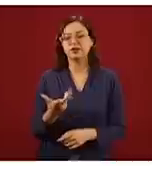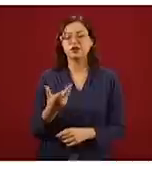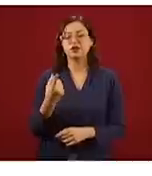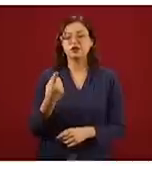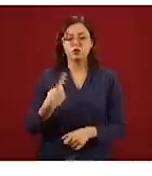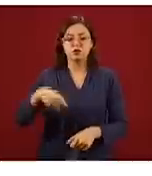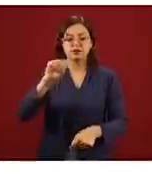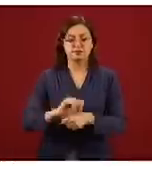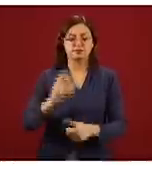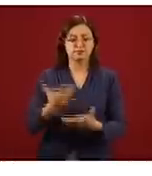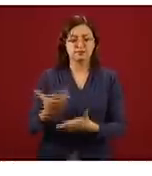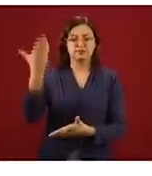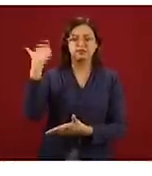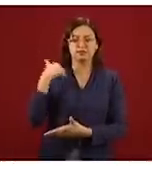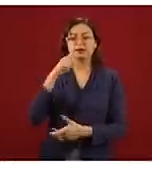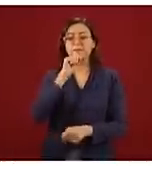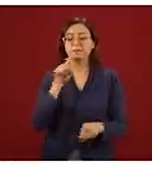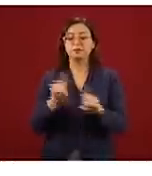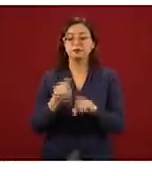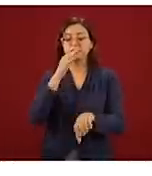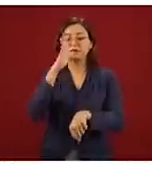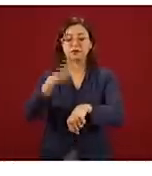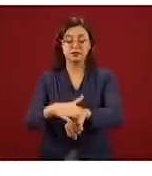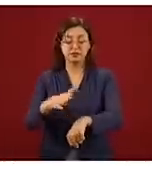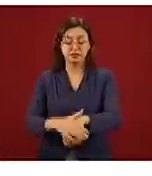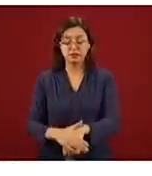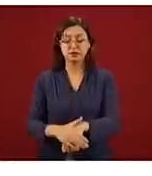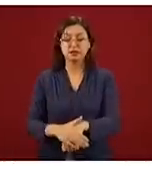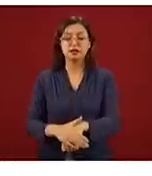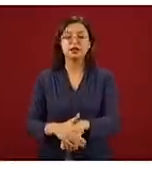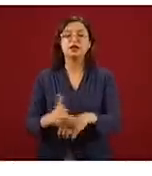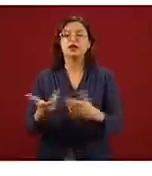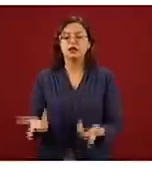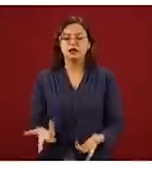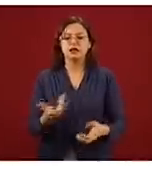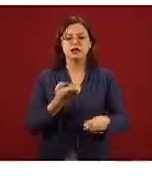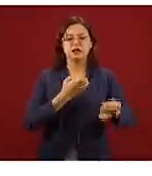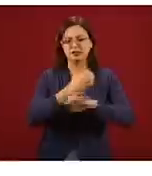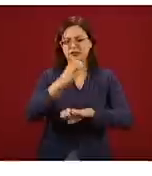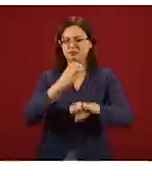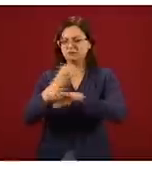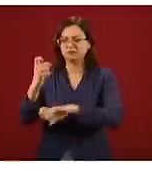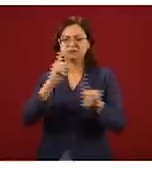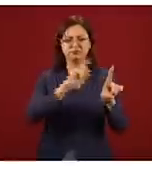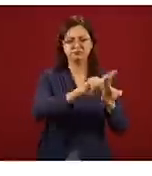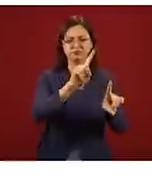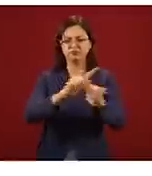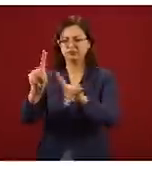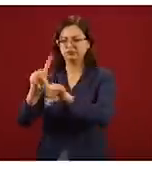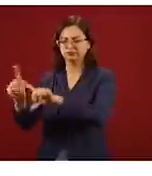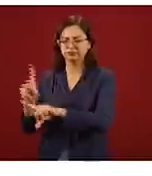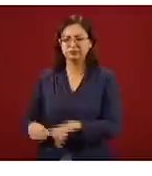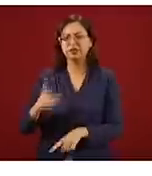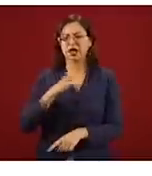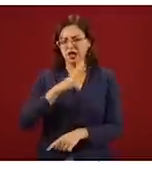que además de que se adhieran los estados con las capacidades instaladas que hoy pertenecen a los servicios estatales